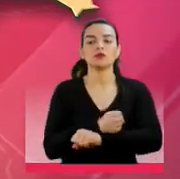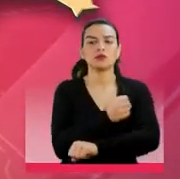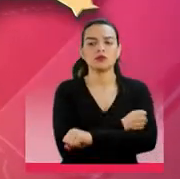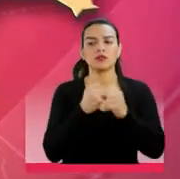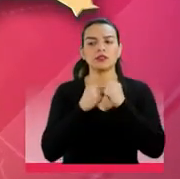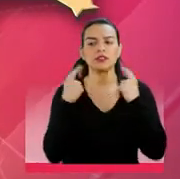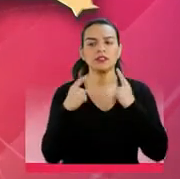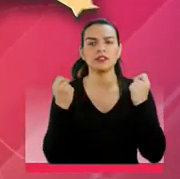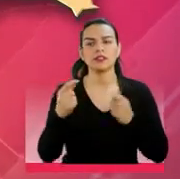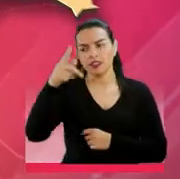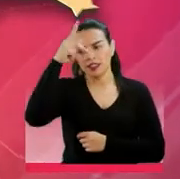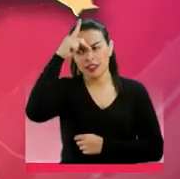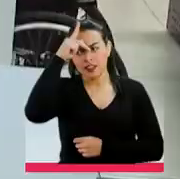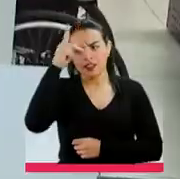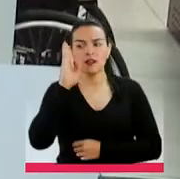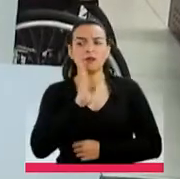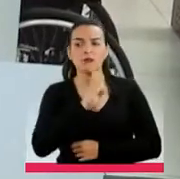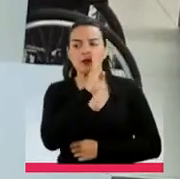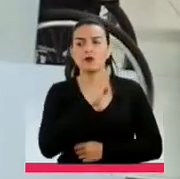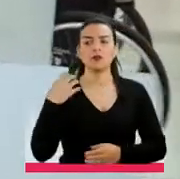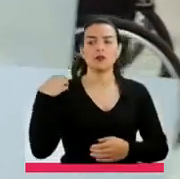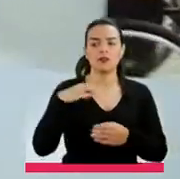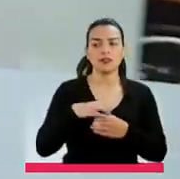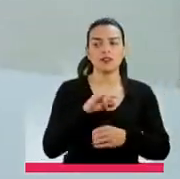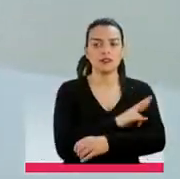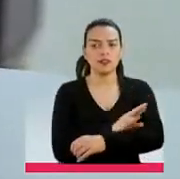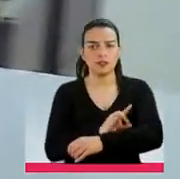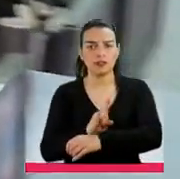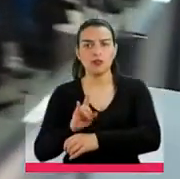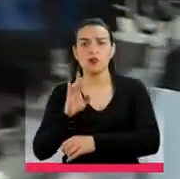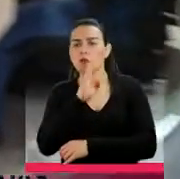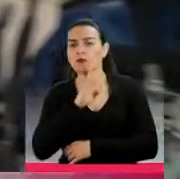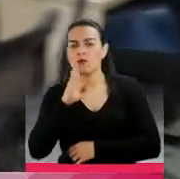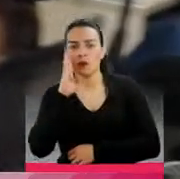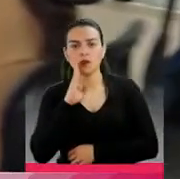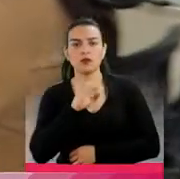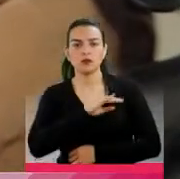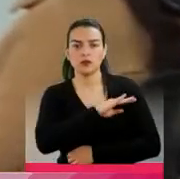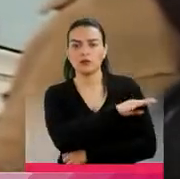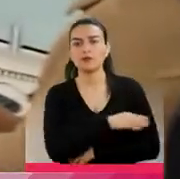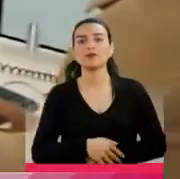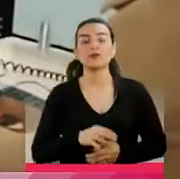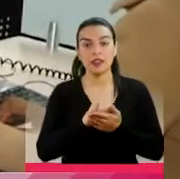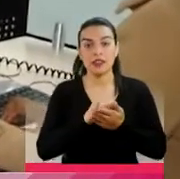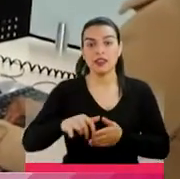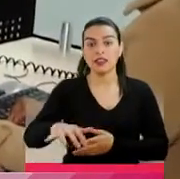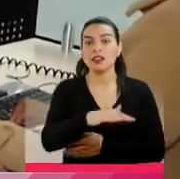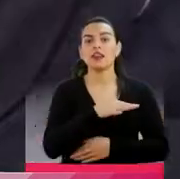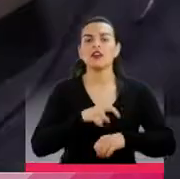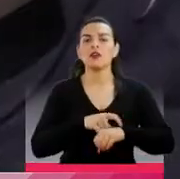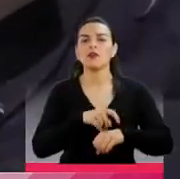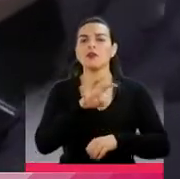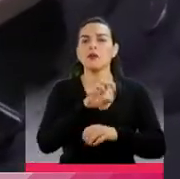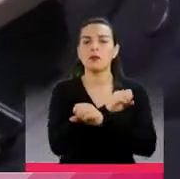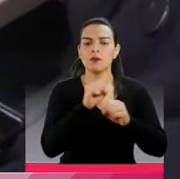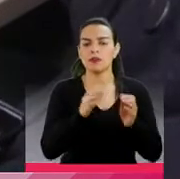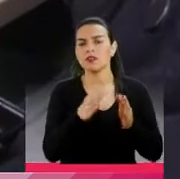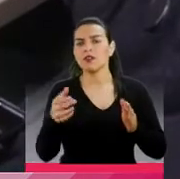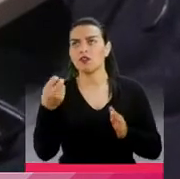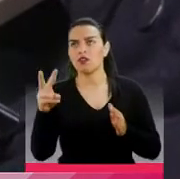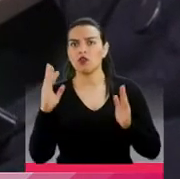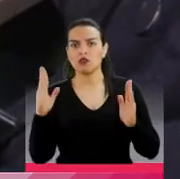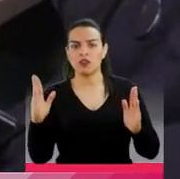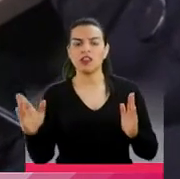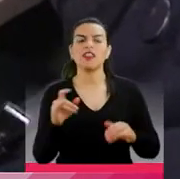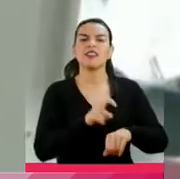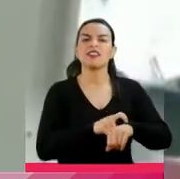Cristóbal, Usme, Rafael Uribe y Bosa. Los tiempos en los que más se reciben llamadas son entre las 9 de la mañana y las 12 del día y entre las 3 de la tarde y las 7